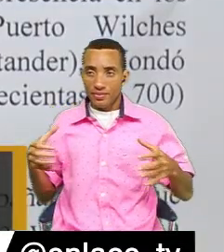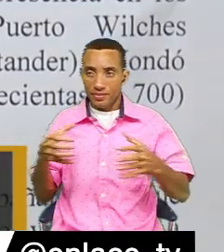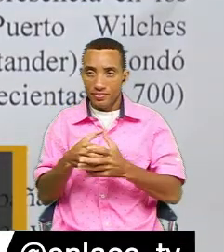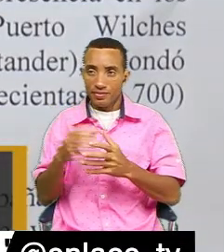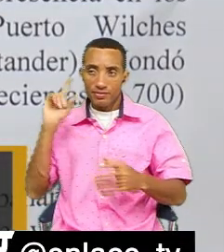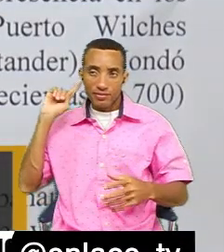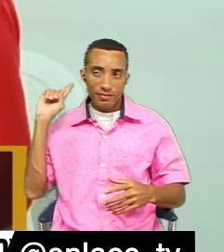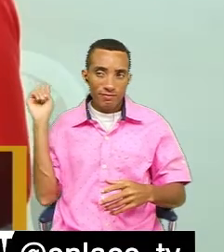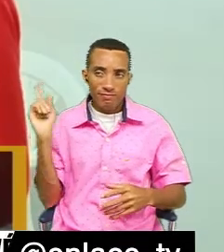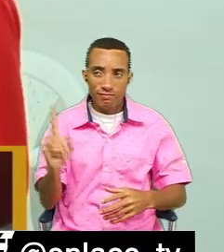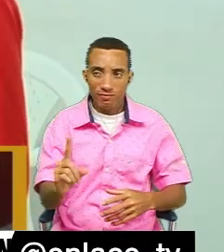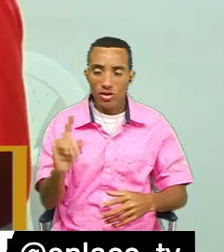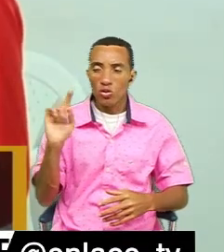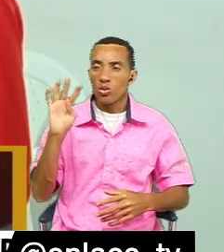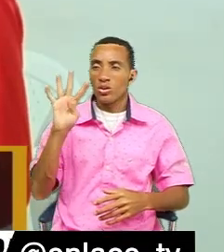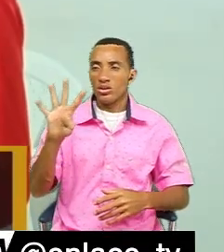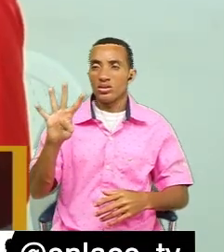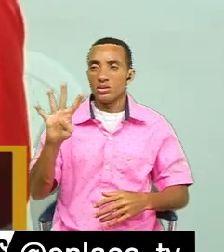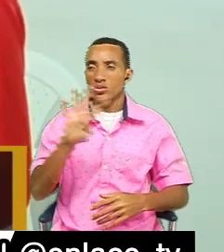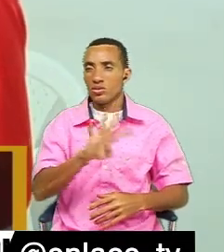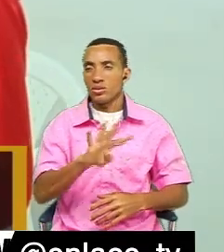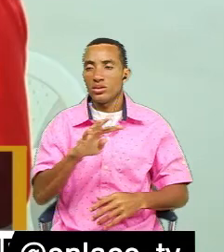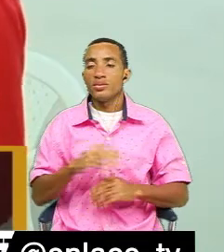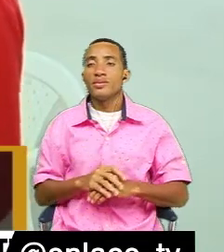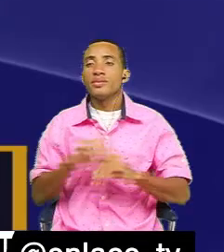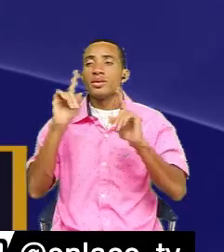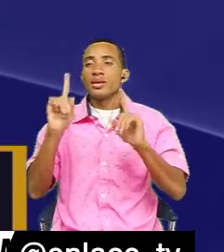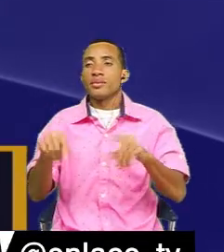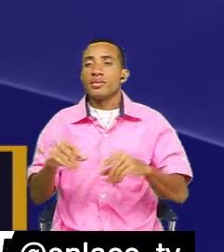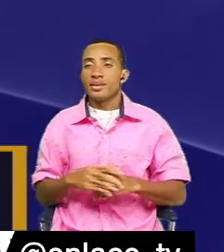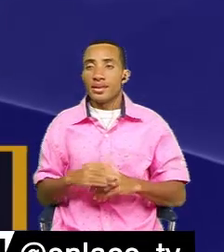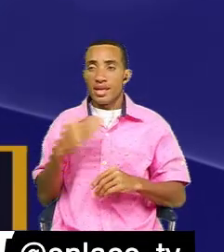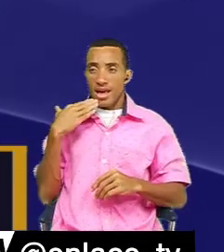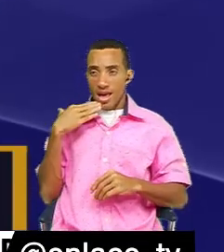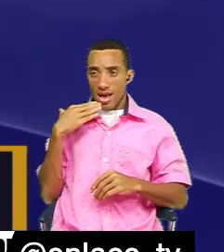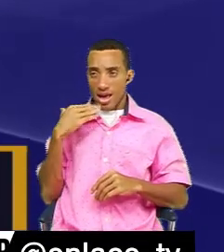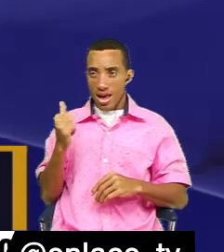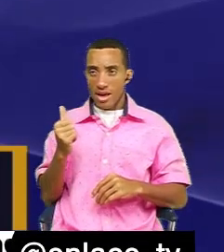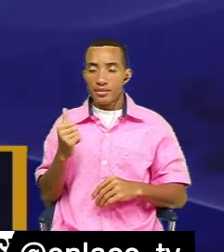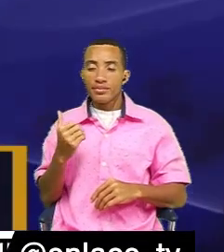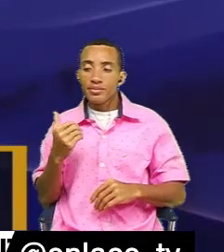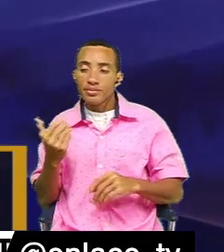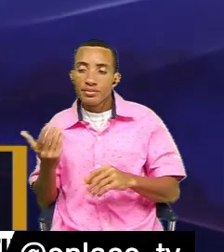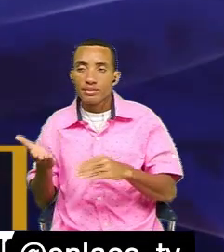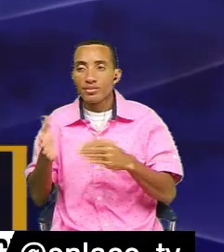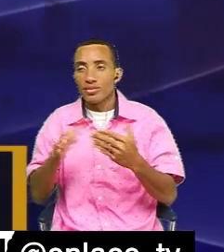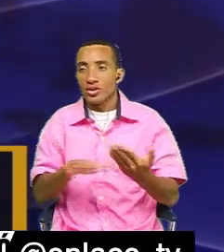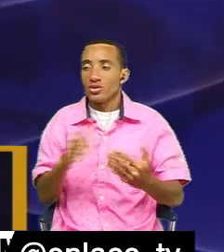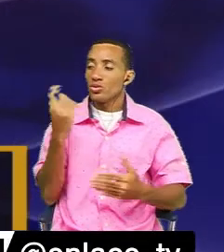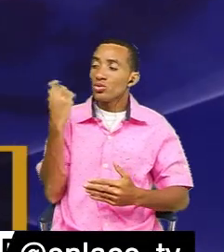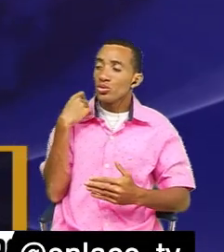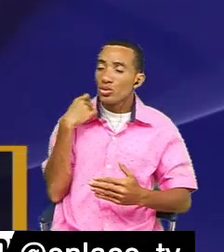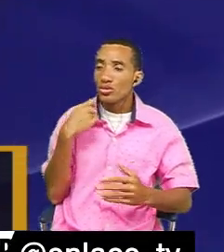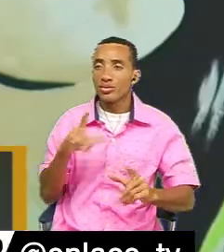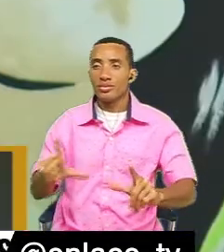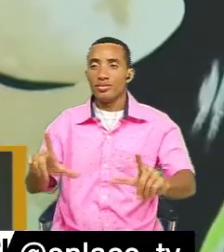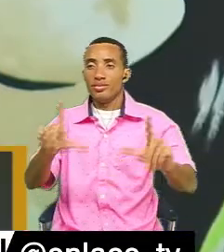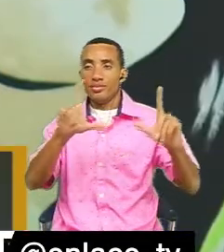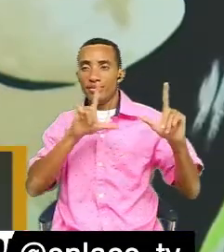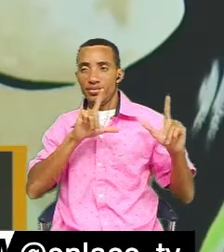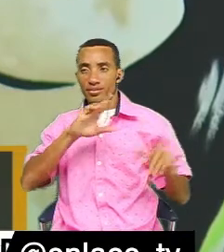en la región aseguran que la víctima para ellas de este feminicidio recientemente había terminado sus estudios de bachillerato.